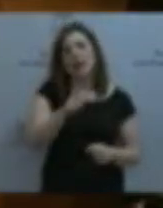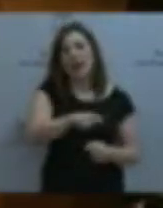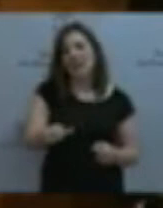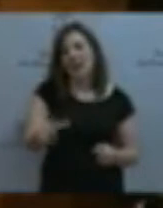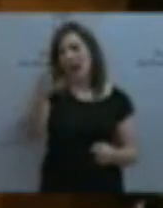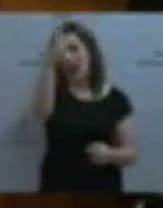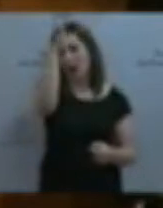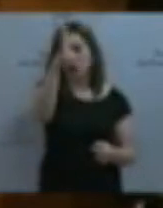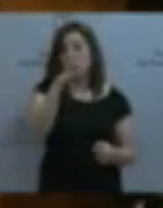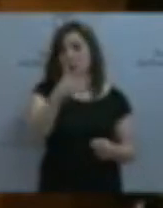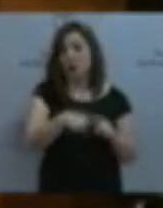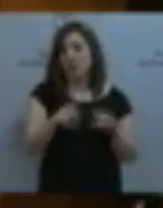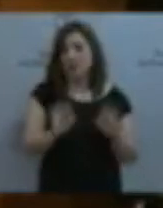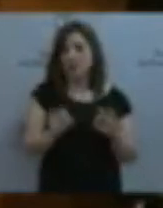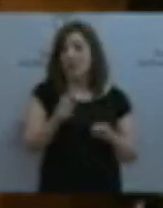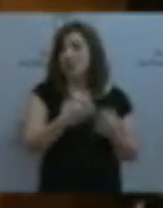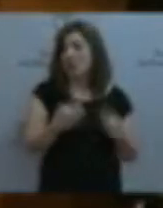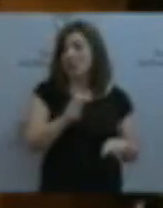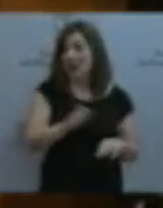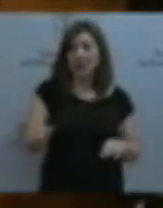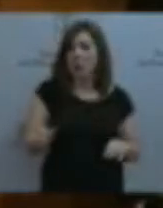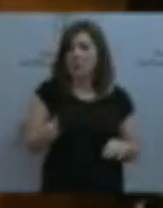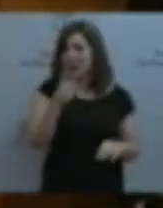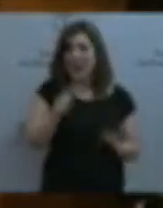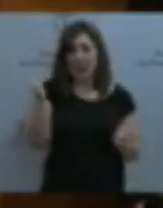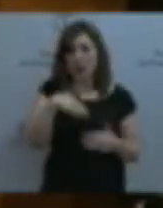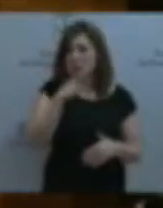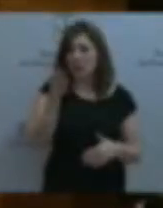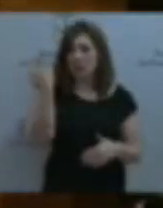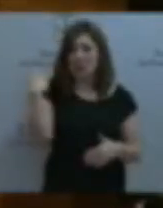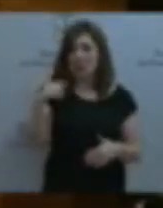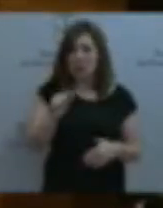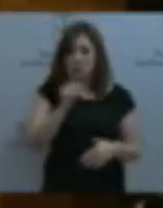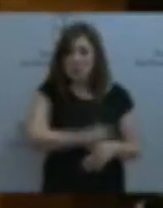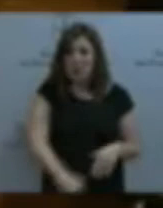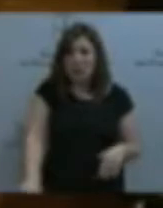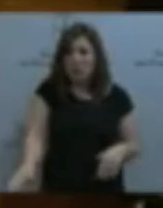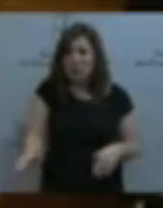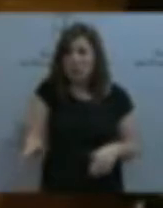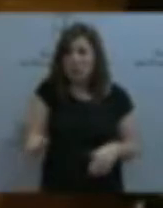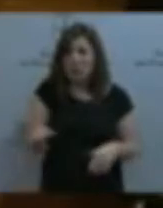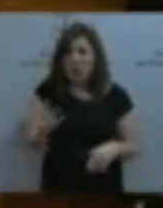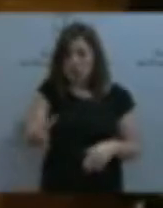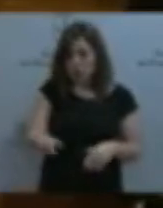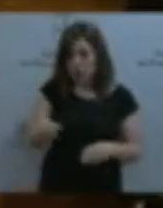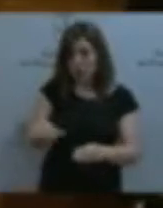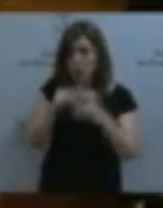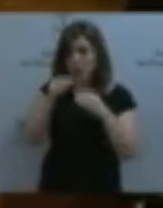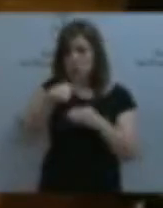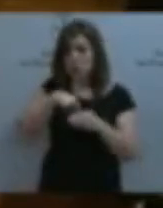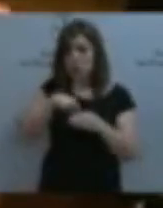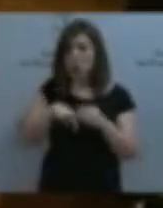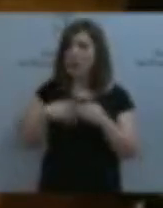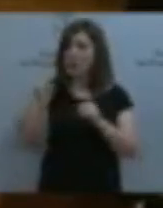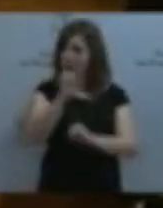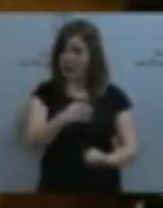precisamente por este tipo de cosas. Es normal que la gente pierda la paciencia. Cuando éramos pequeños y nos quitaban el bocadillo, nuestras madres nos mandaban a hacer karate. Bueno, pues la gente